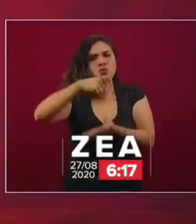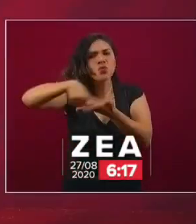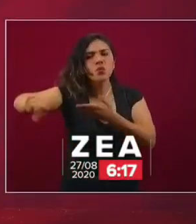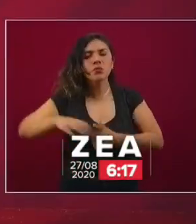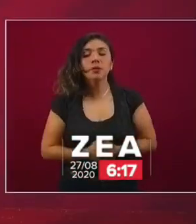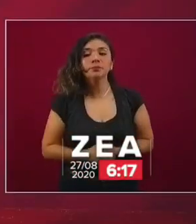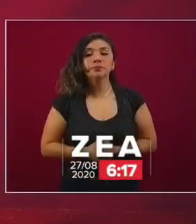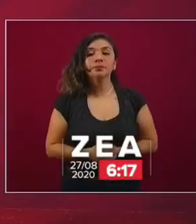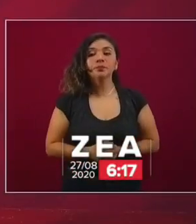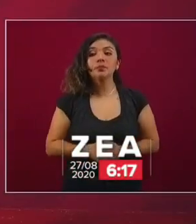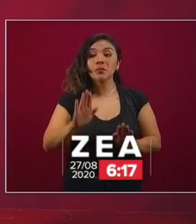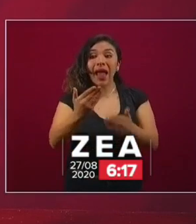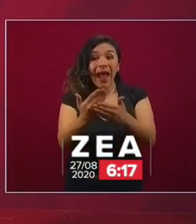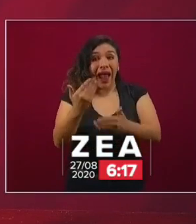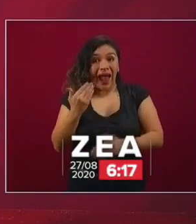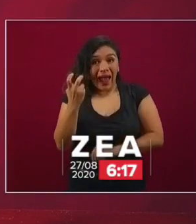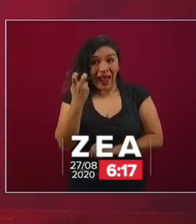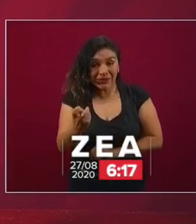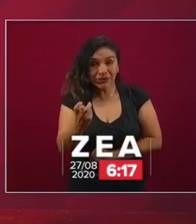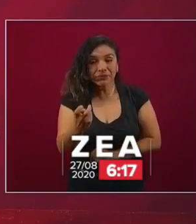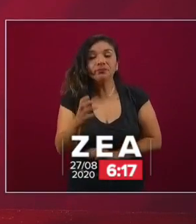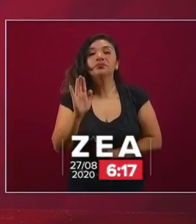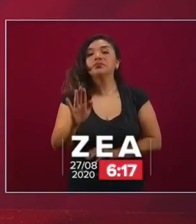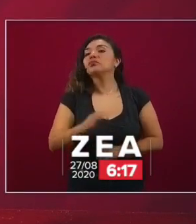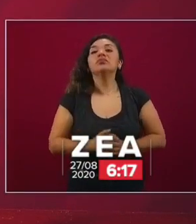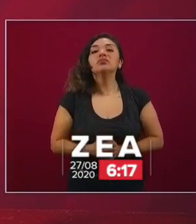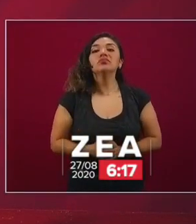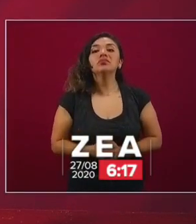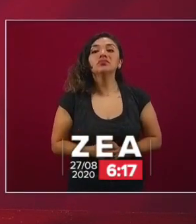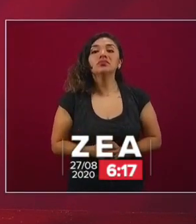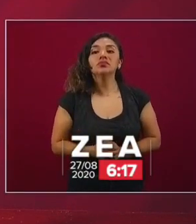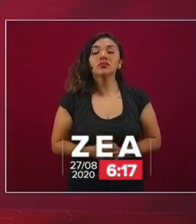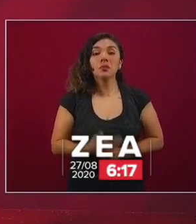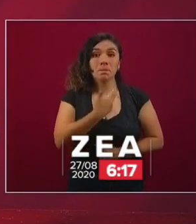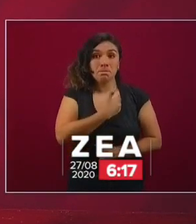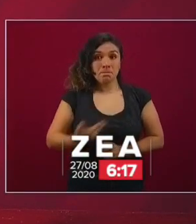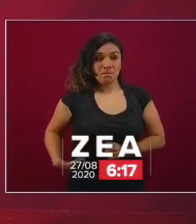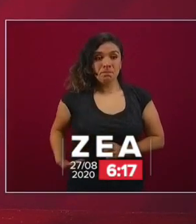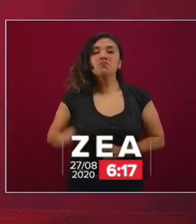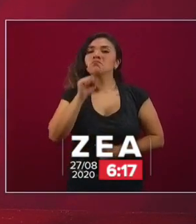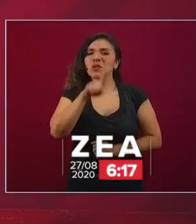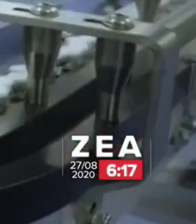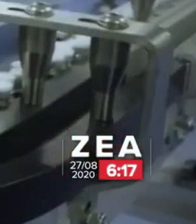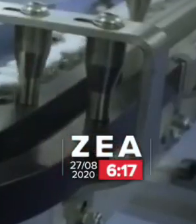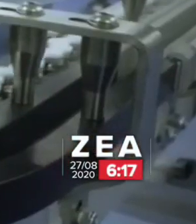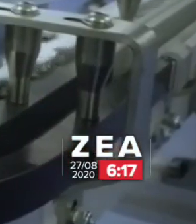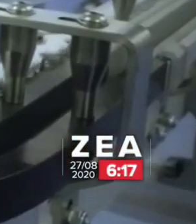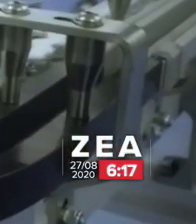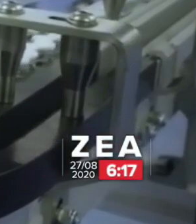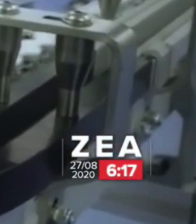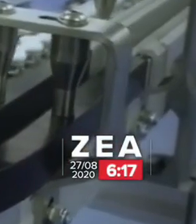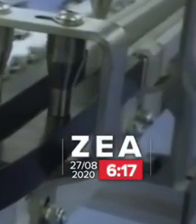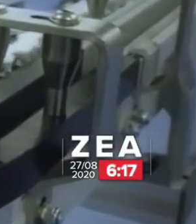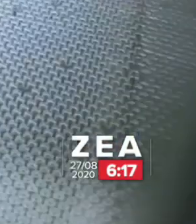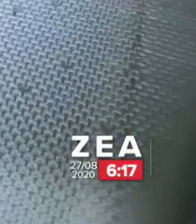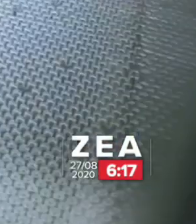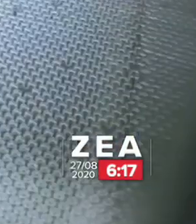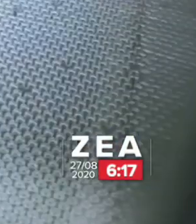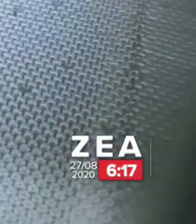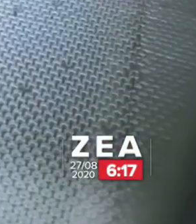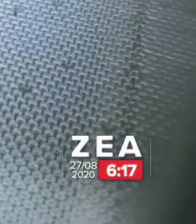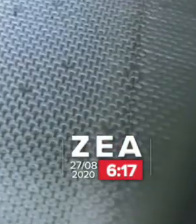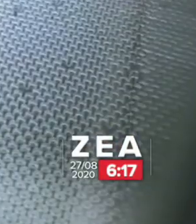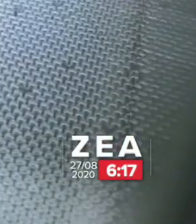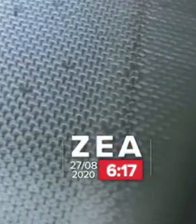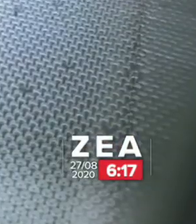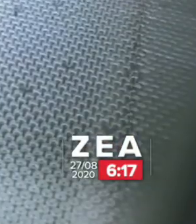19 aseguró que nuestro país me en méjico el proceso será universal y que todo mexicano que requiera una vacuna la